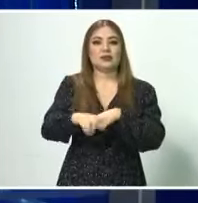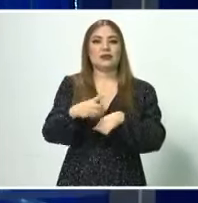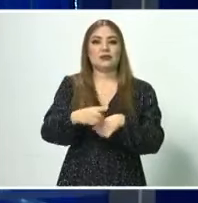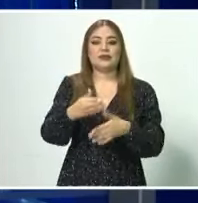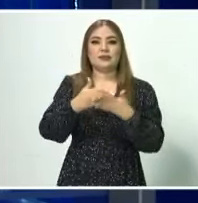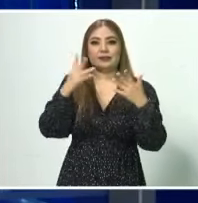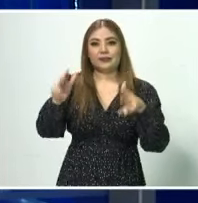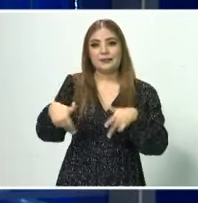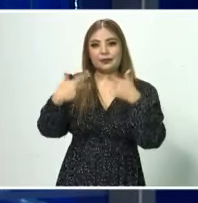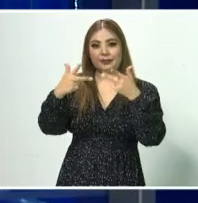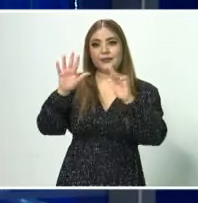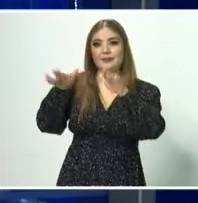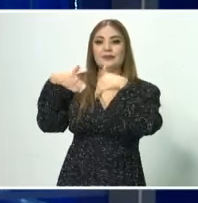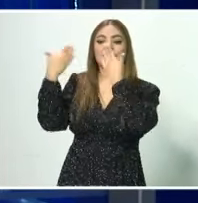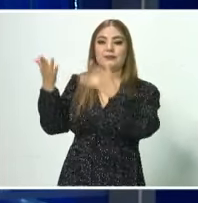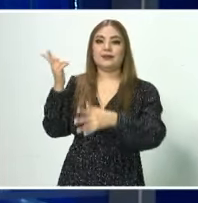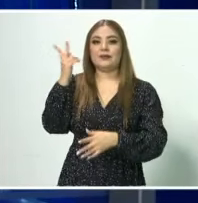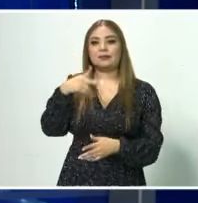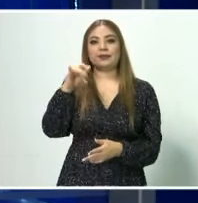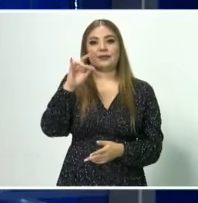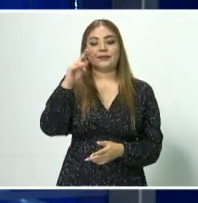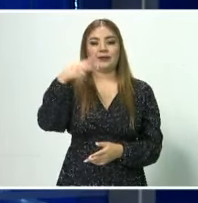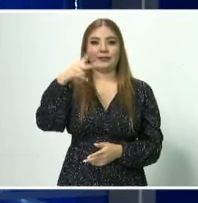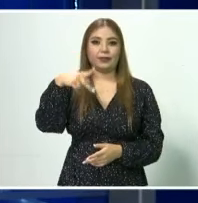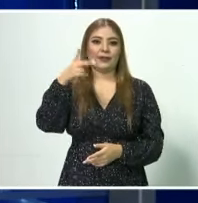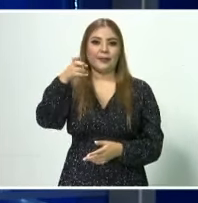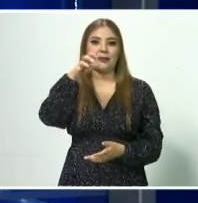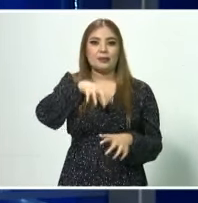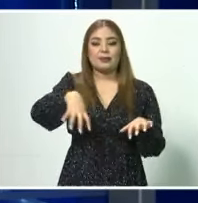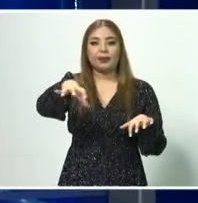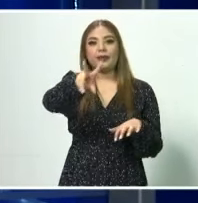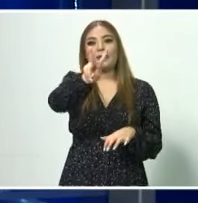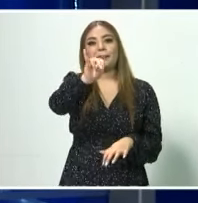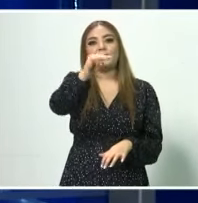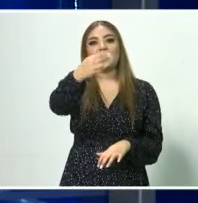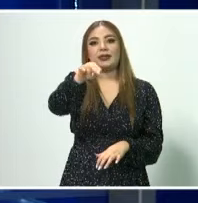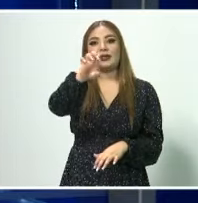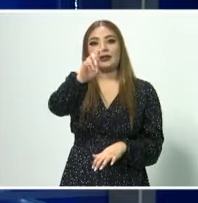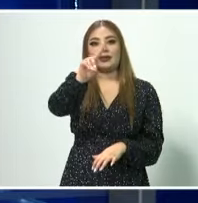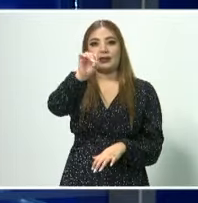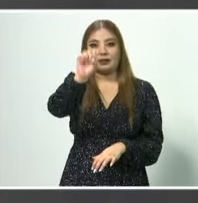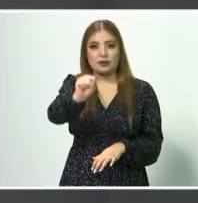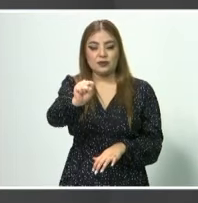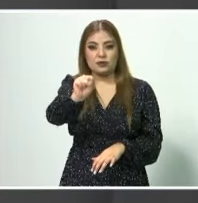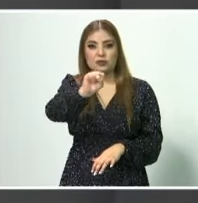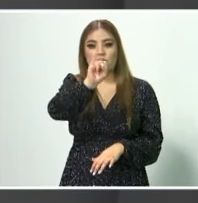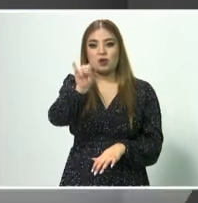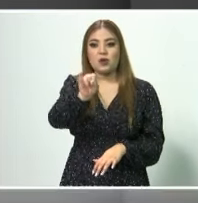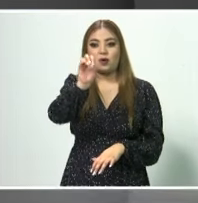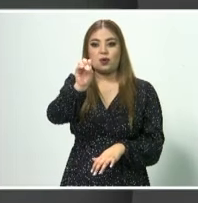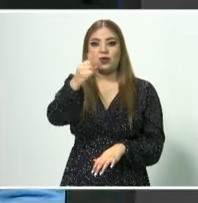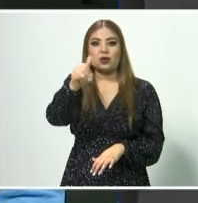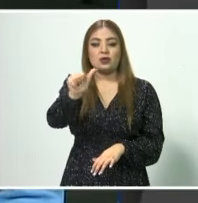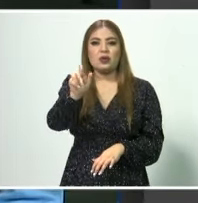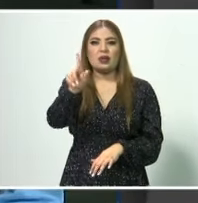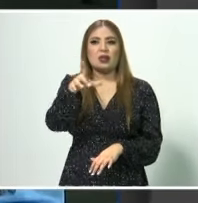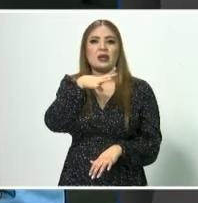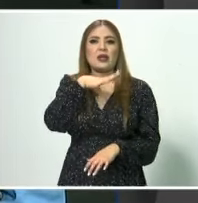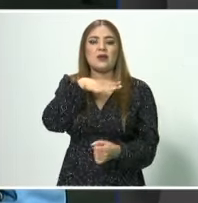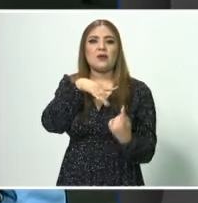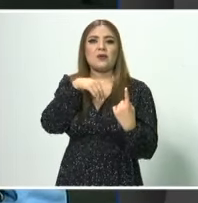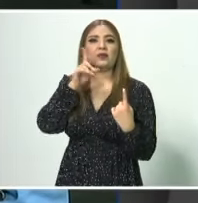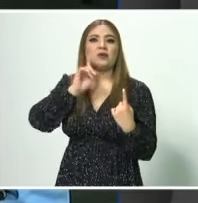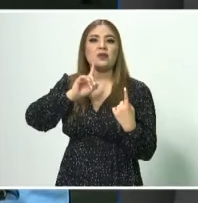Ahora nos enlazamos con nuestro compañero kir Castillo que se ubica en el fraccionamiento viñedos de la joya en Torreón porque reportan a una mujer que qué